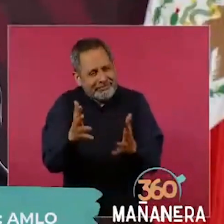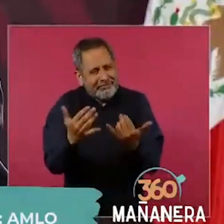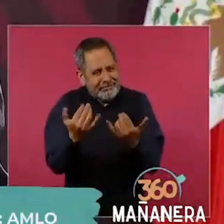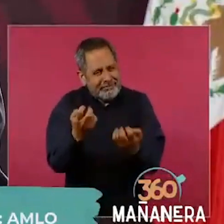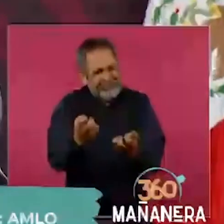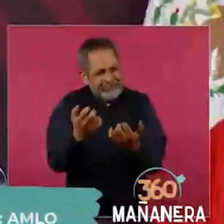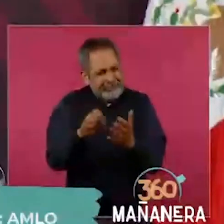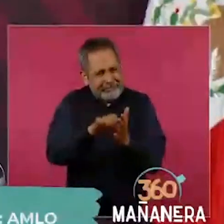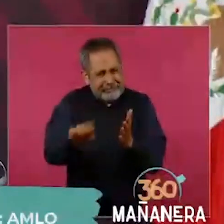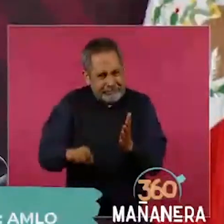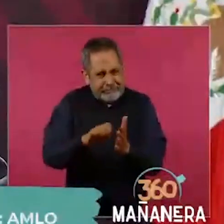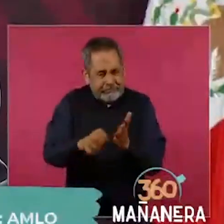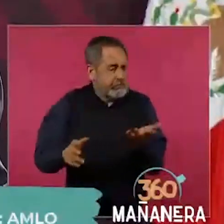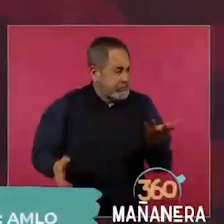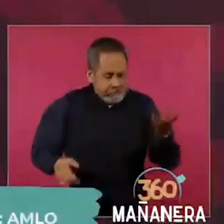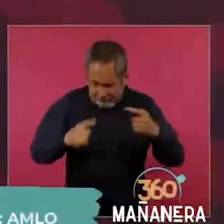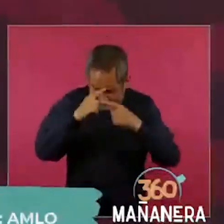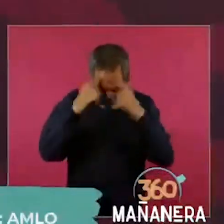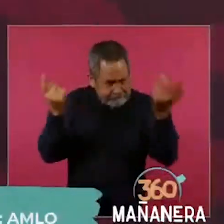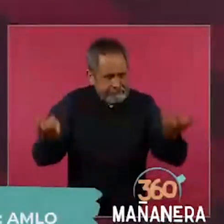Que vengan